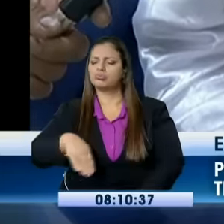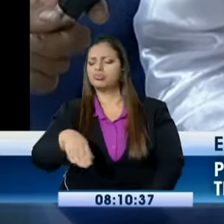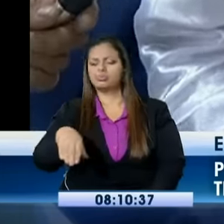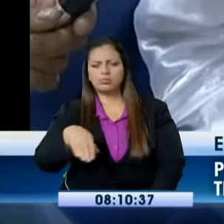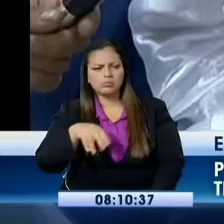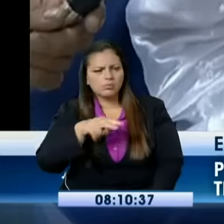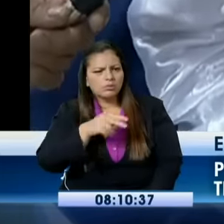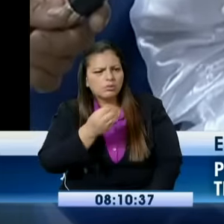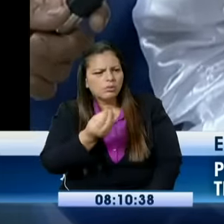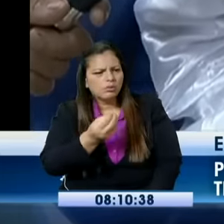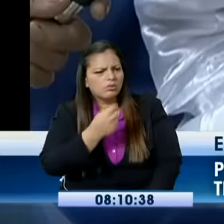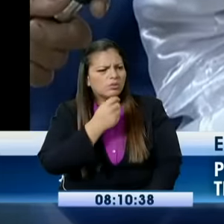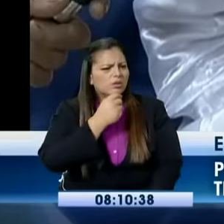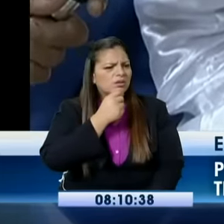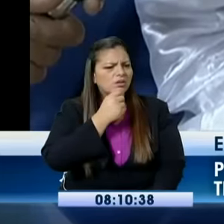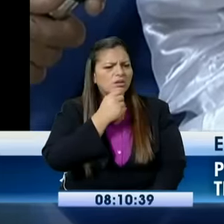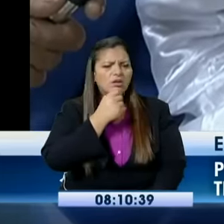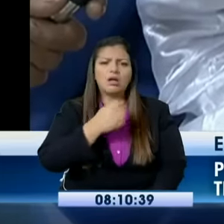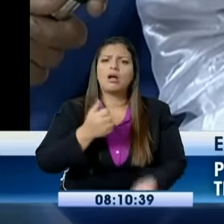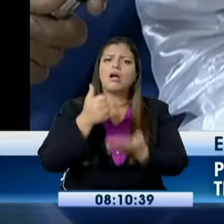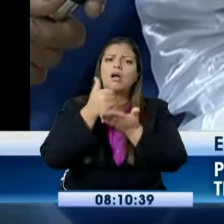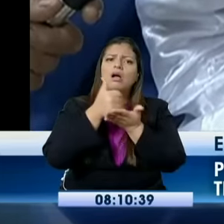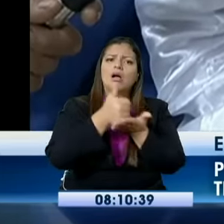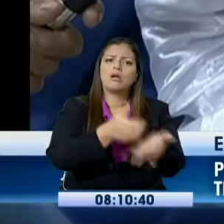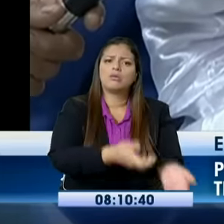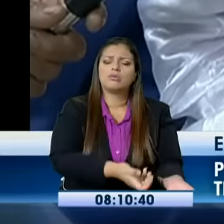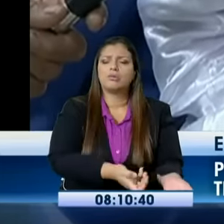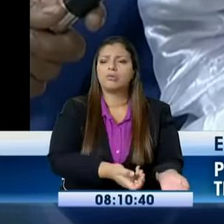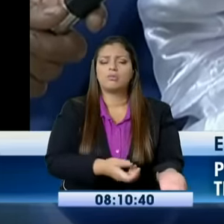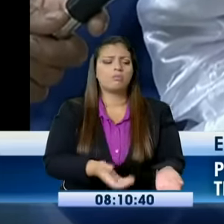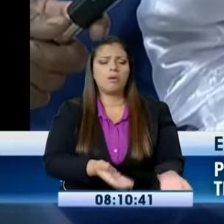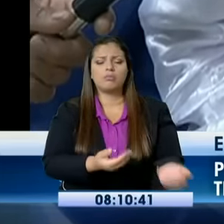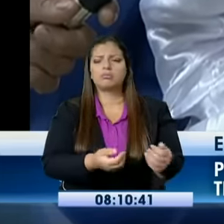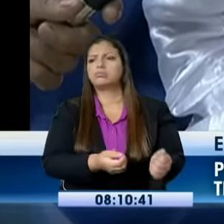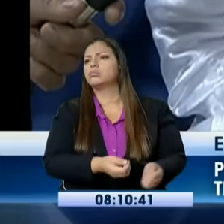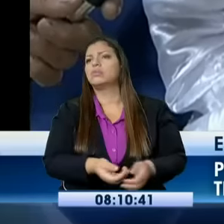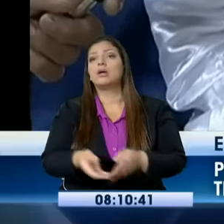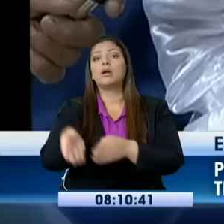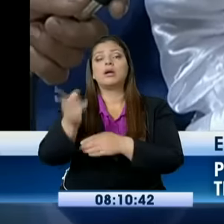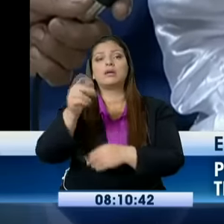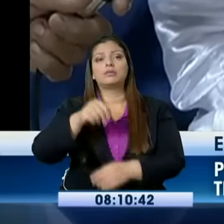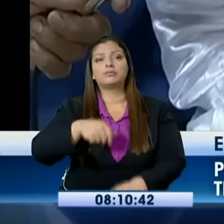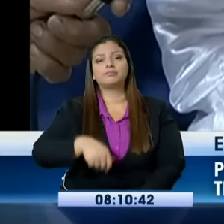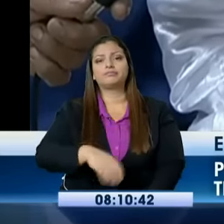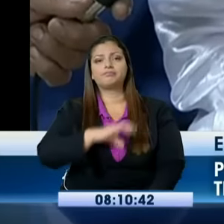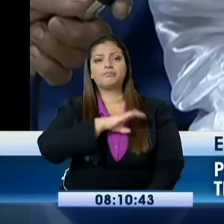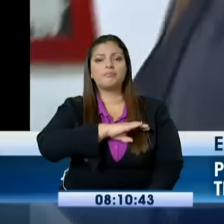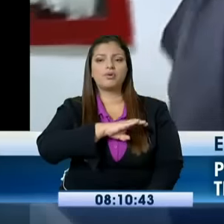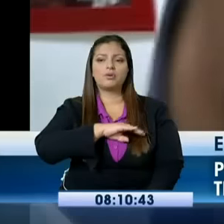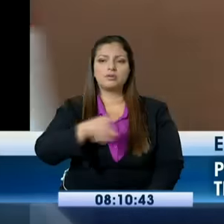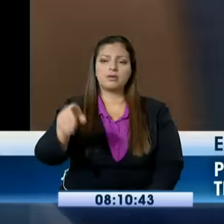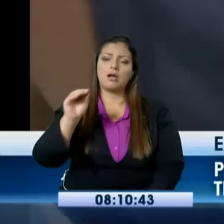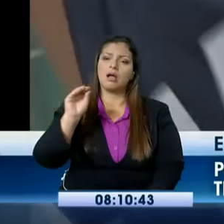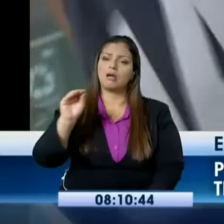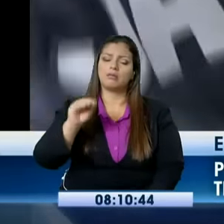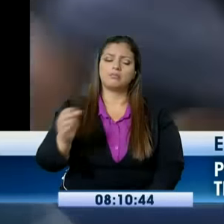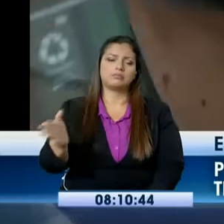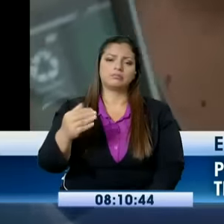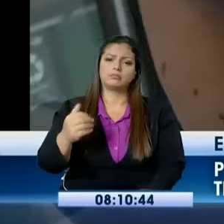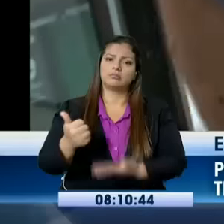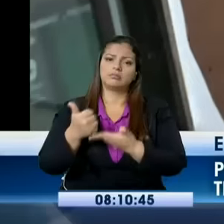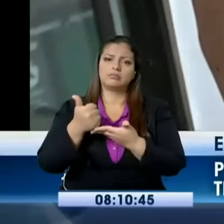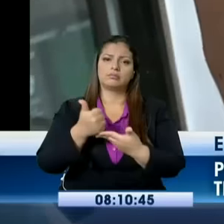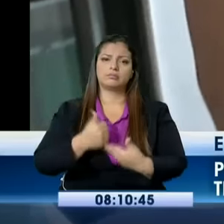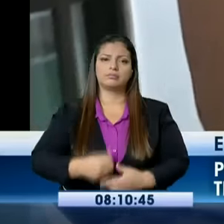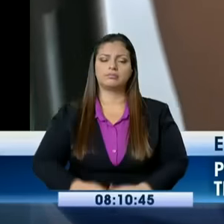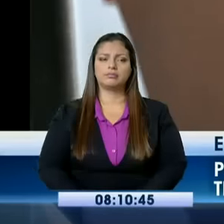y ahí un policía nos ayudó a que un patrullero nos lleve a prestarle auxilio. Según el afectado,